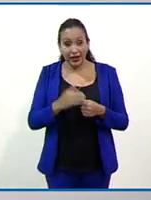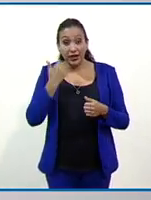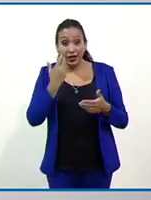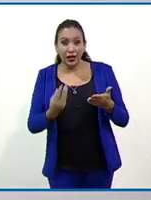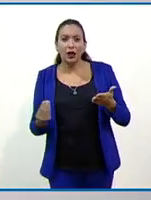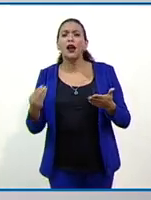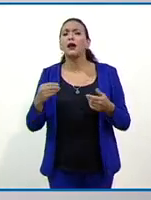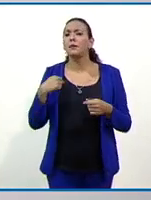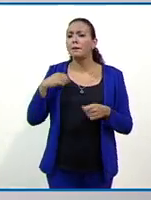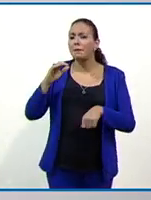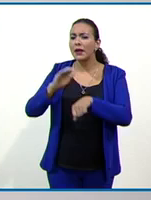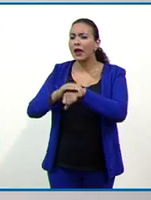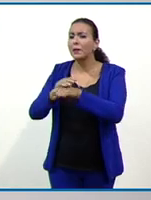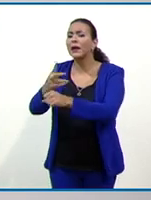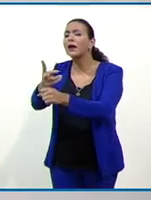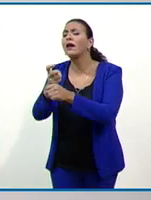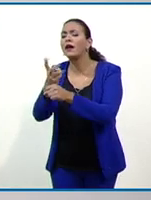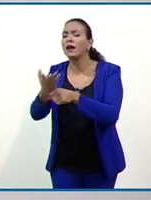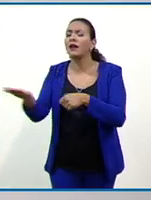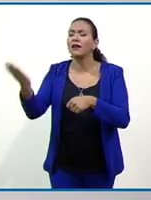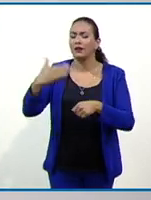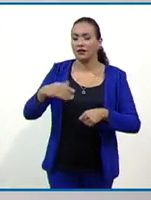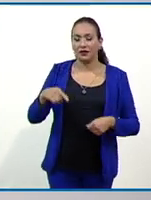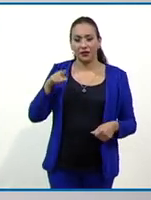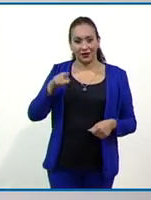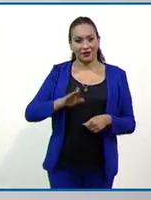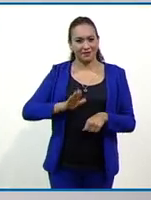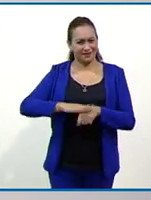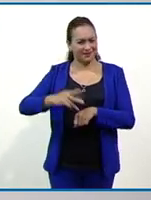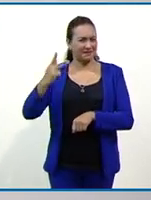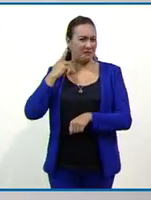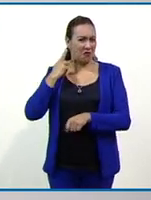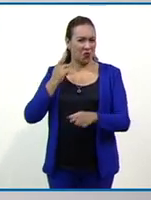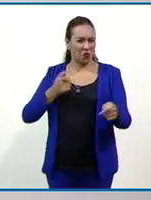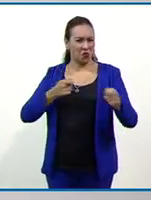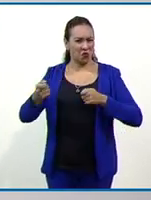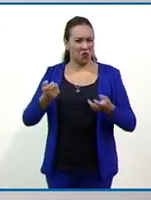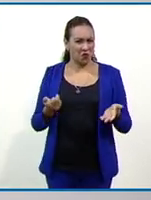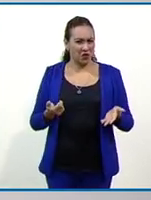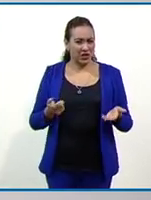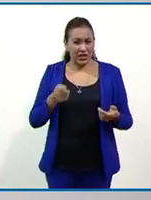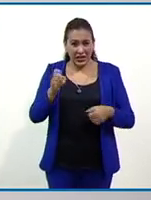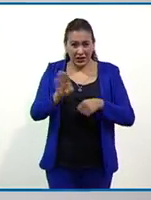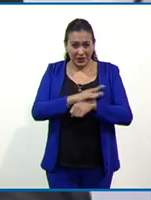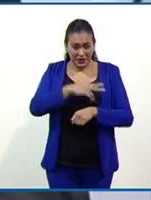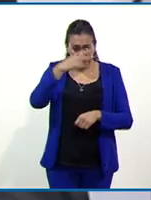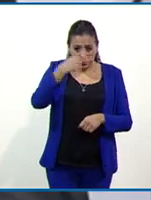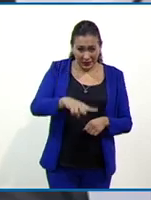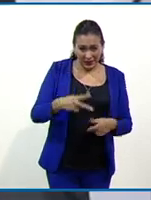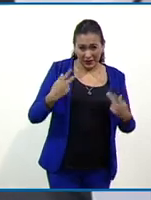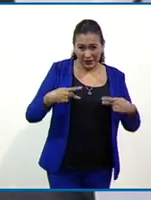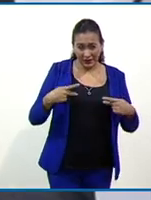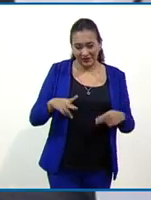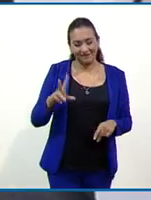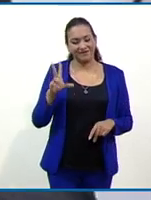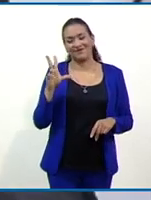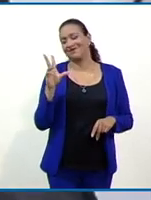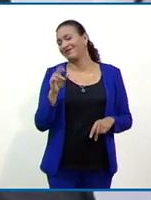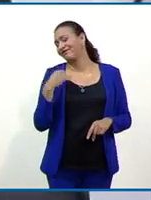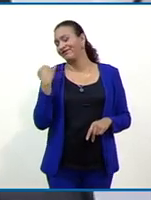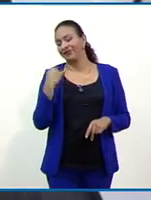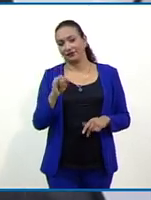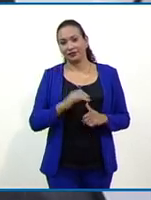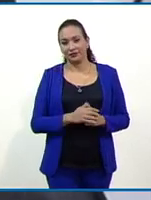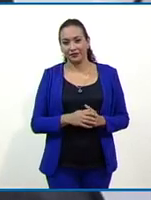cuates, ese es un gobierno de políticos que nada va a favorecer al pueblo. Es tan burdo